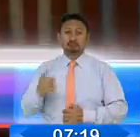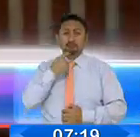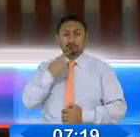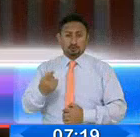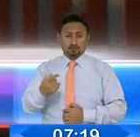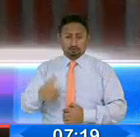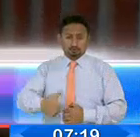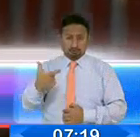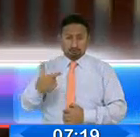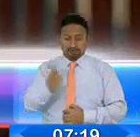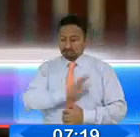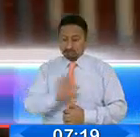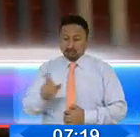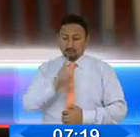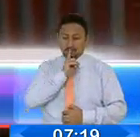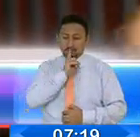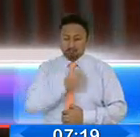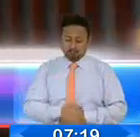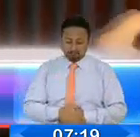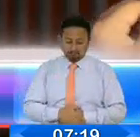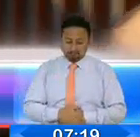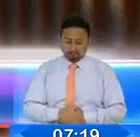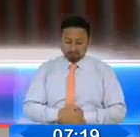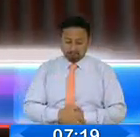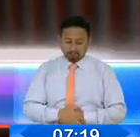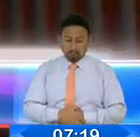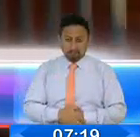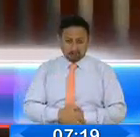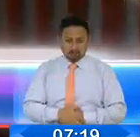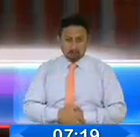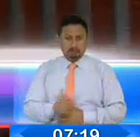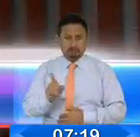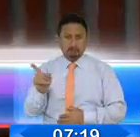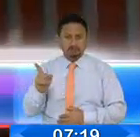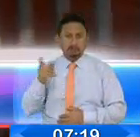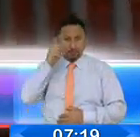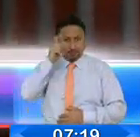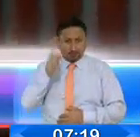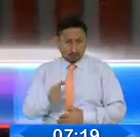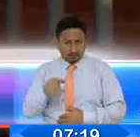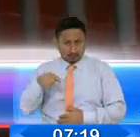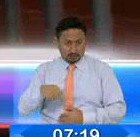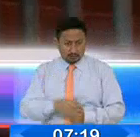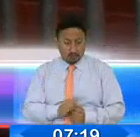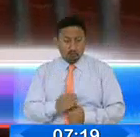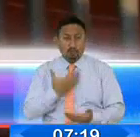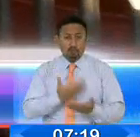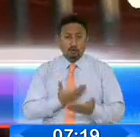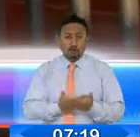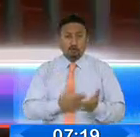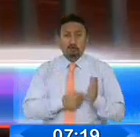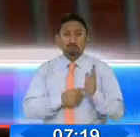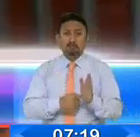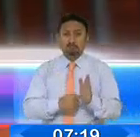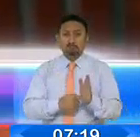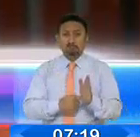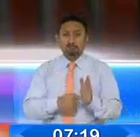inatributaria tampoco? Nada, él se acogió el derecho al silencio y como indico, él... La Fiscalía presentó elementos de convicción que